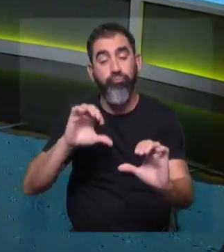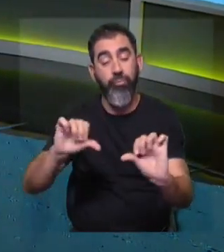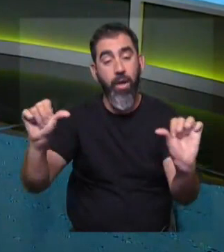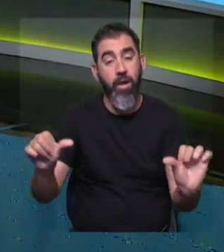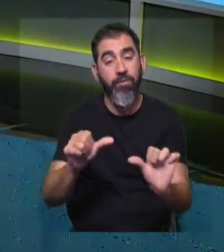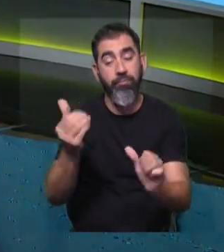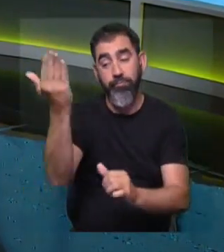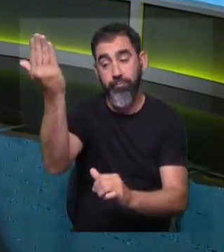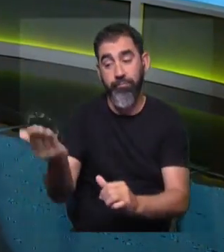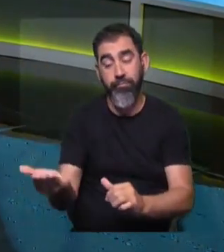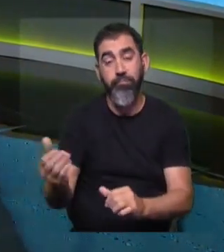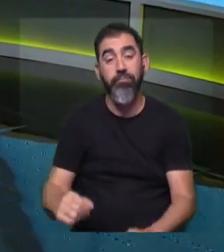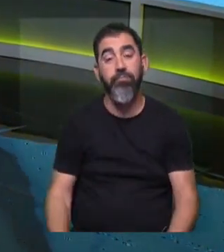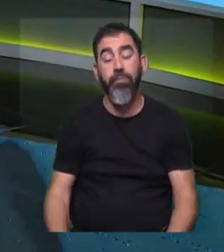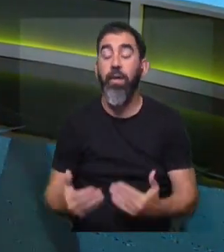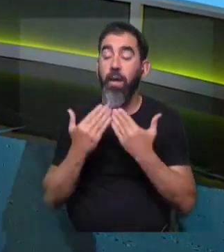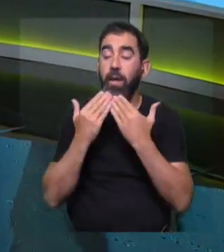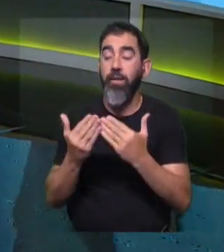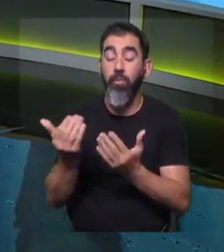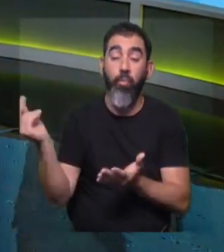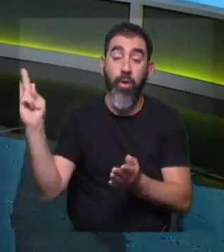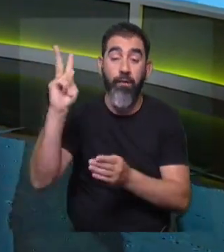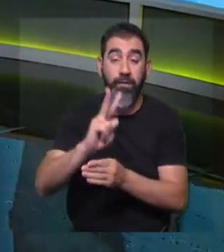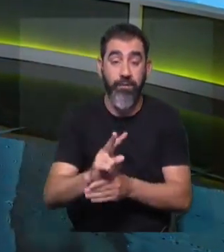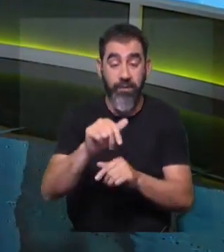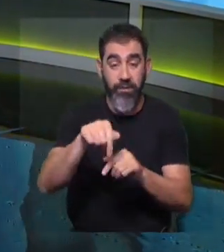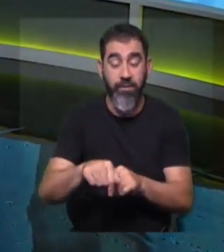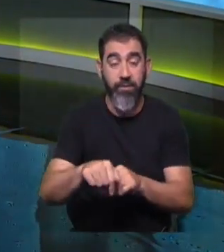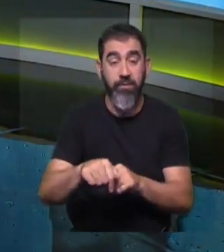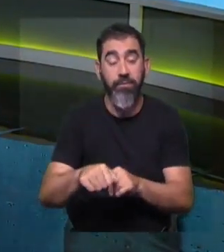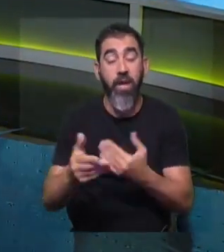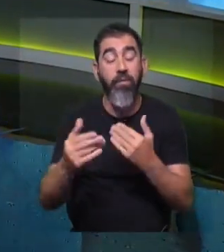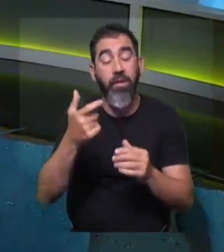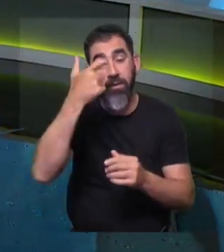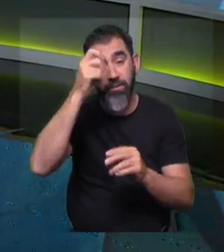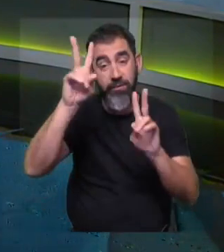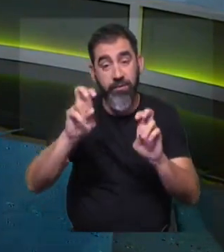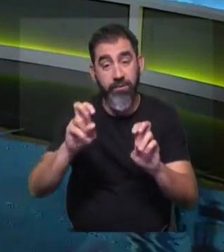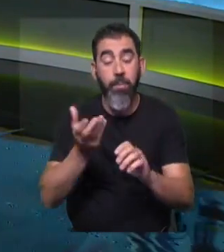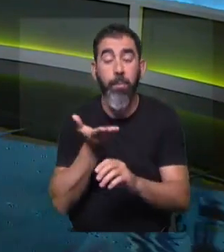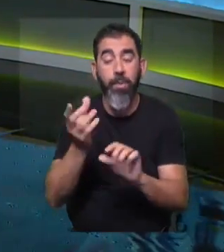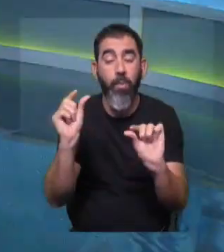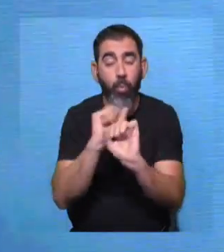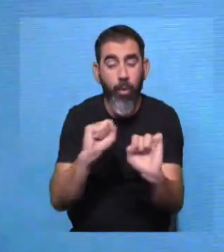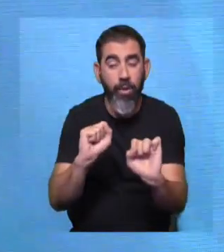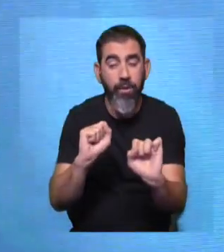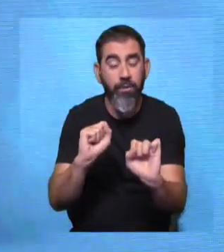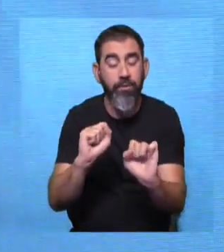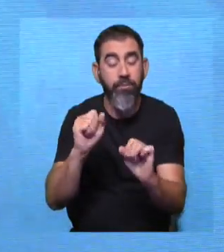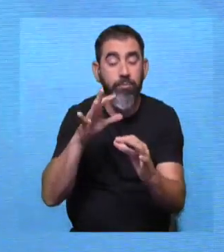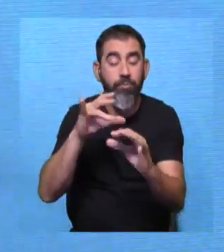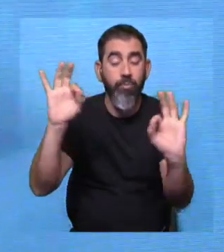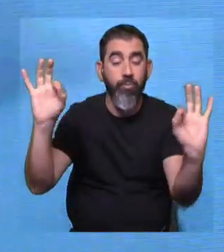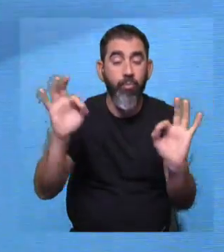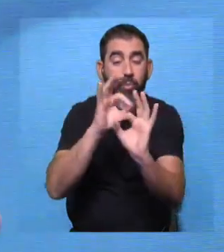que, Alejandro Chavalgoiti, además de agradecerte que estés en Sobre Ciencia, que hayas venido a hablar de ciencia, te pedimos que nos sorprendas